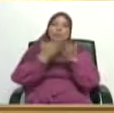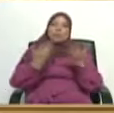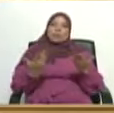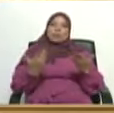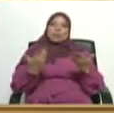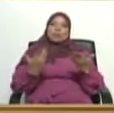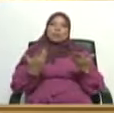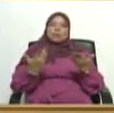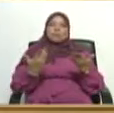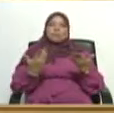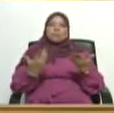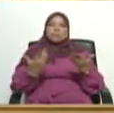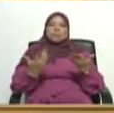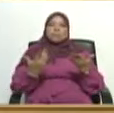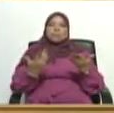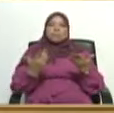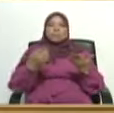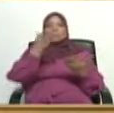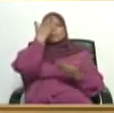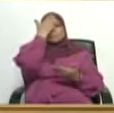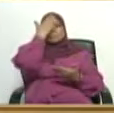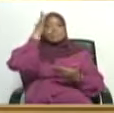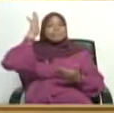Churchill. Hipócrita.